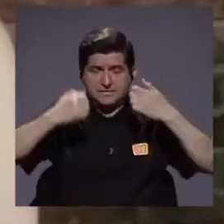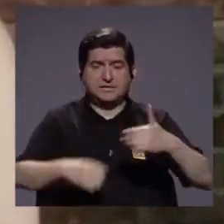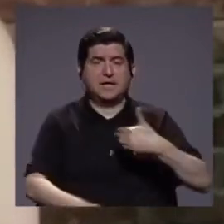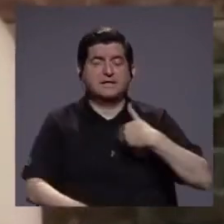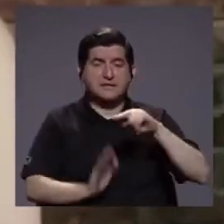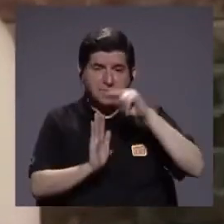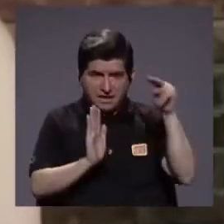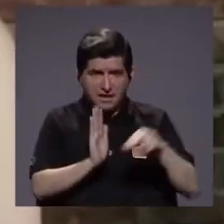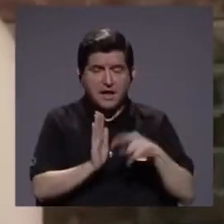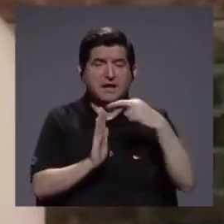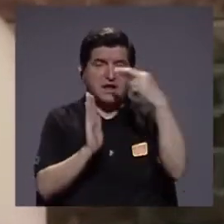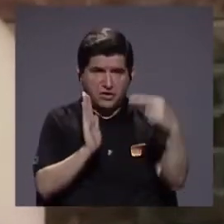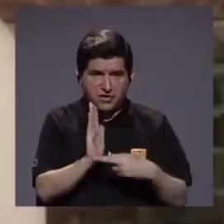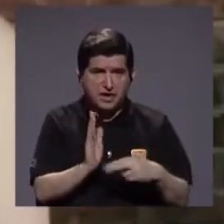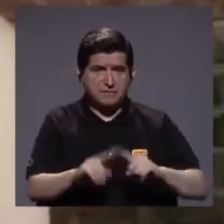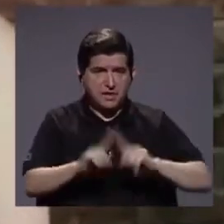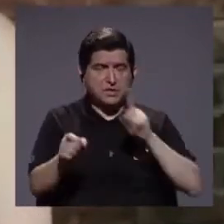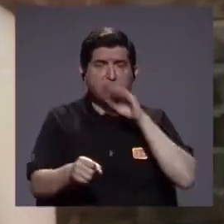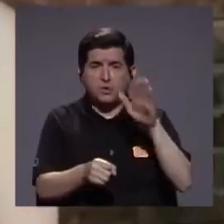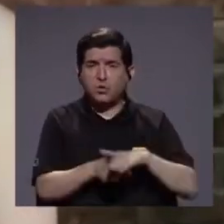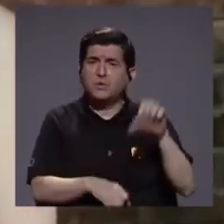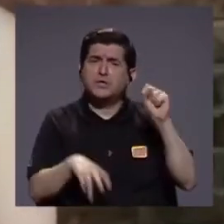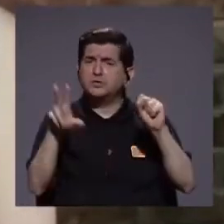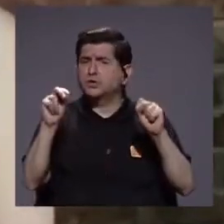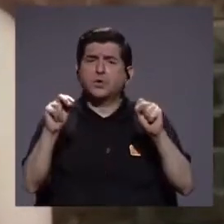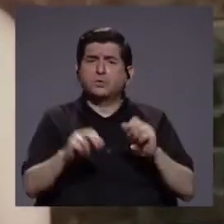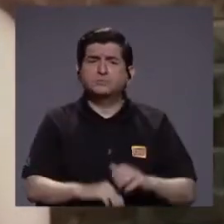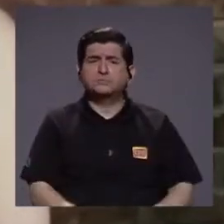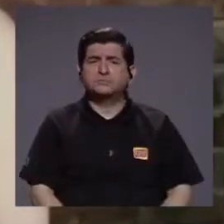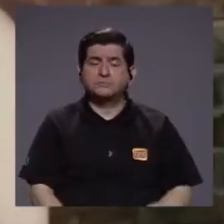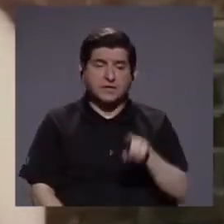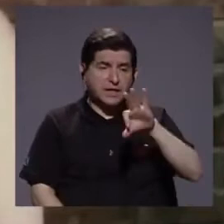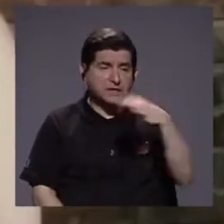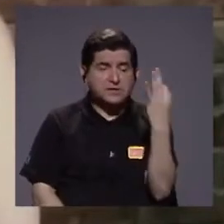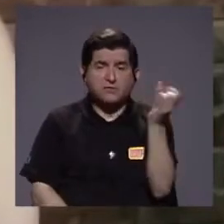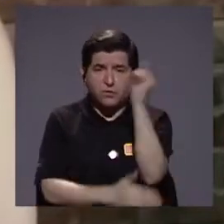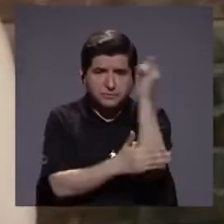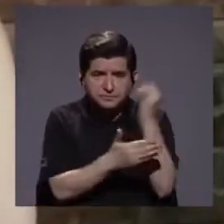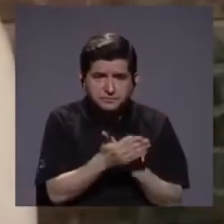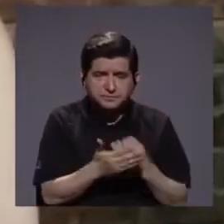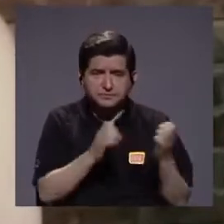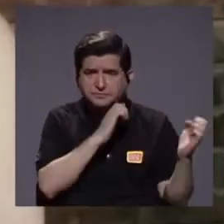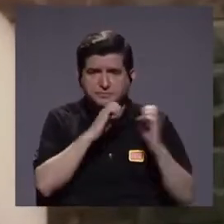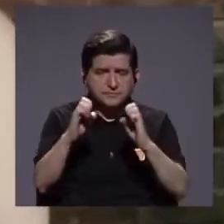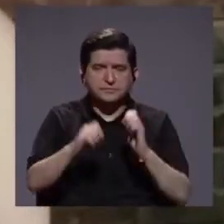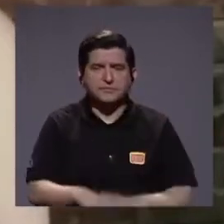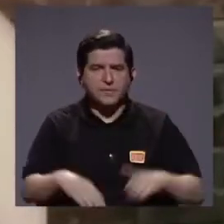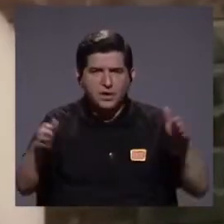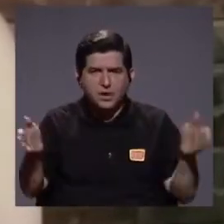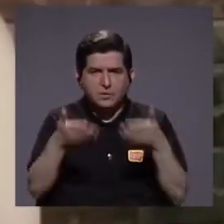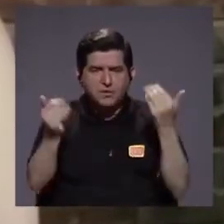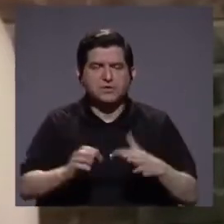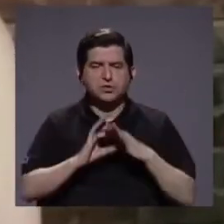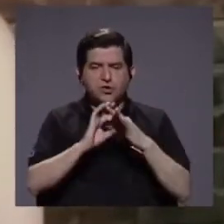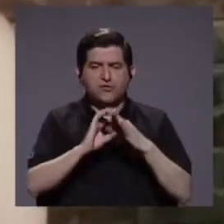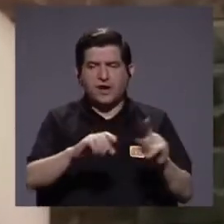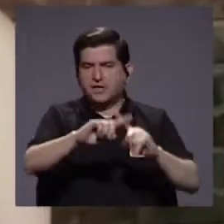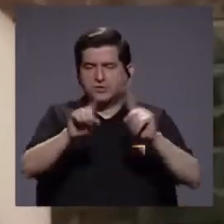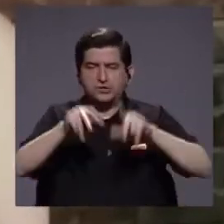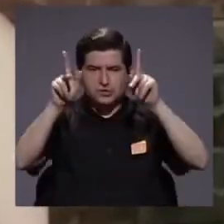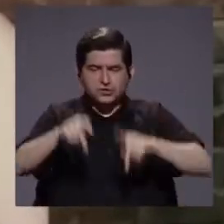tenemos normativa, reglamento, pero se cumple o no. De esta manera, diseñar una estrategia de promoción de relaciones